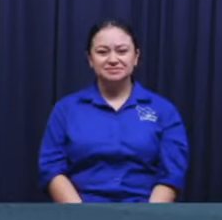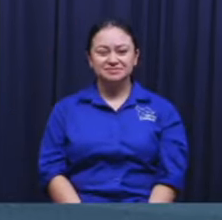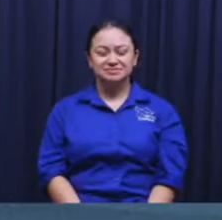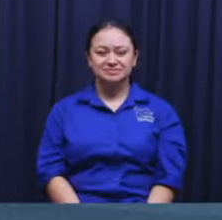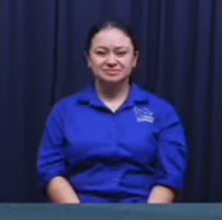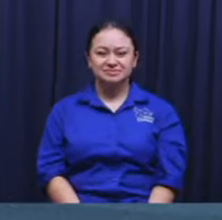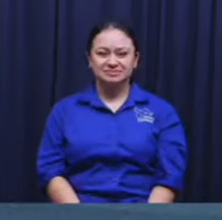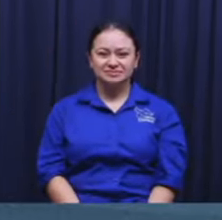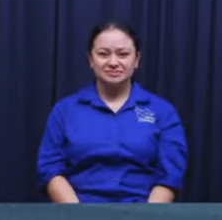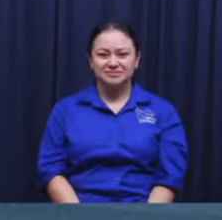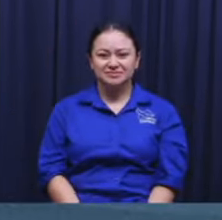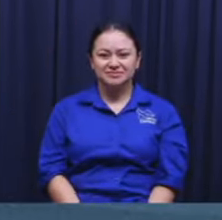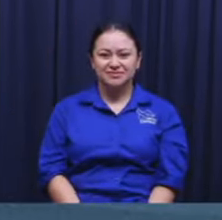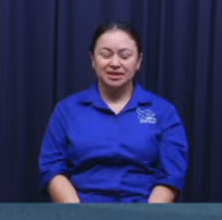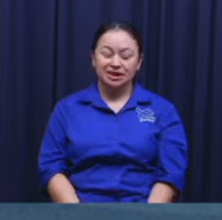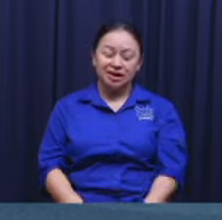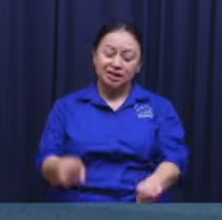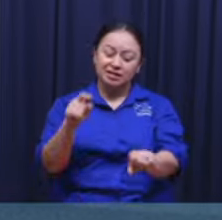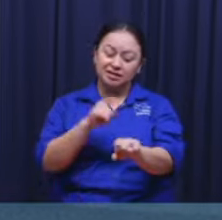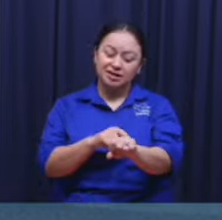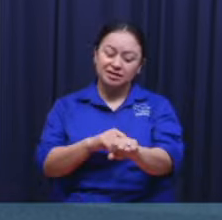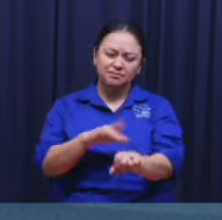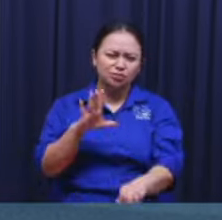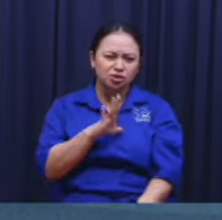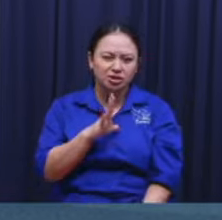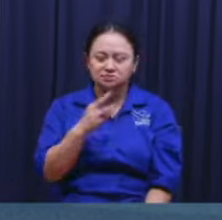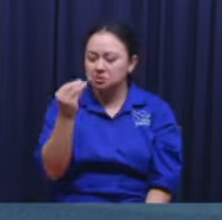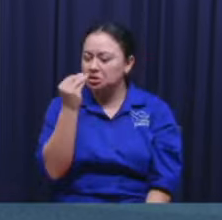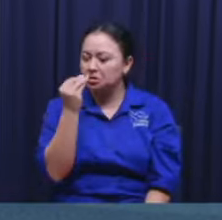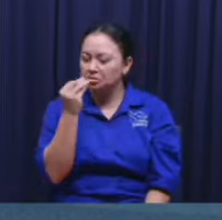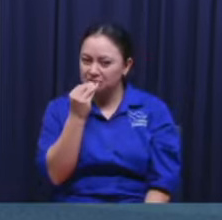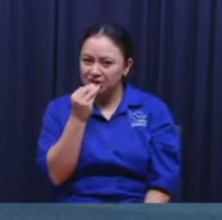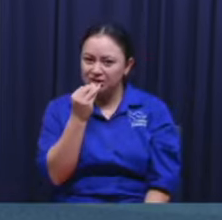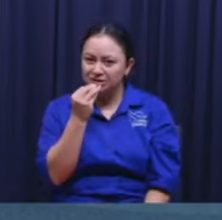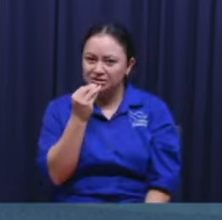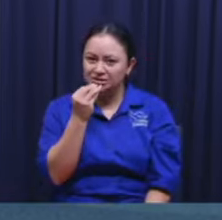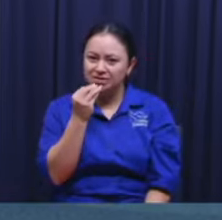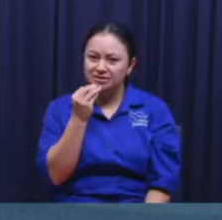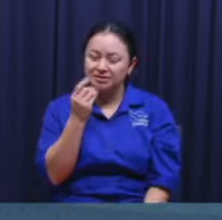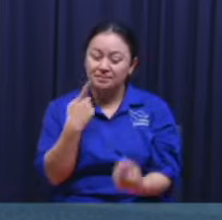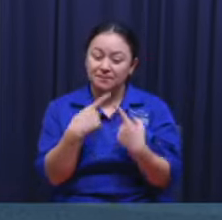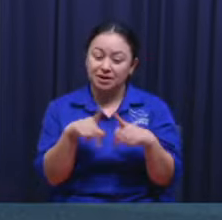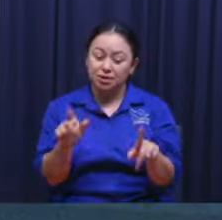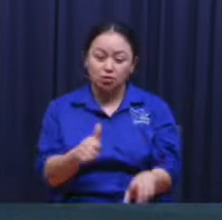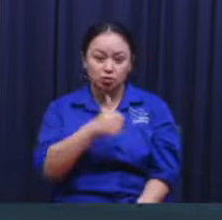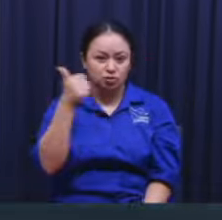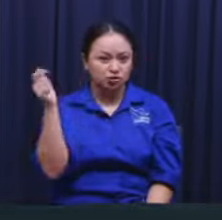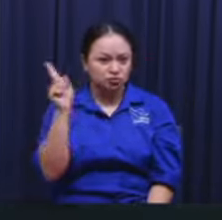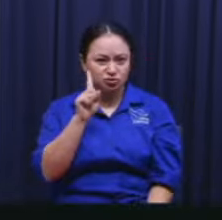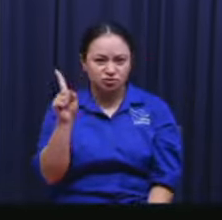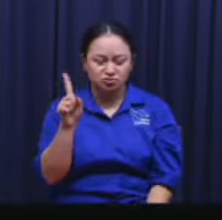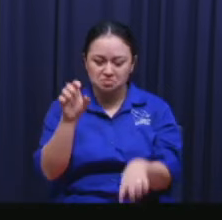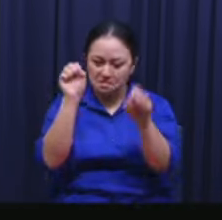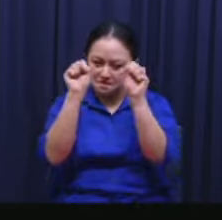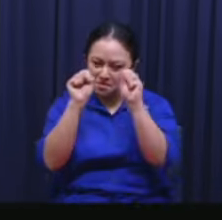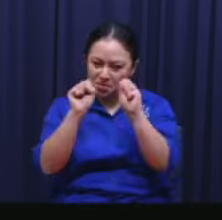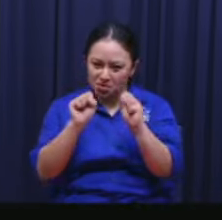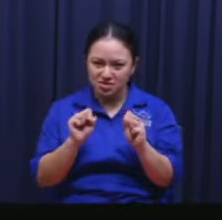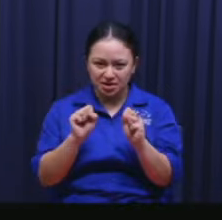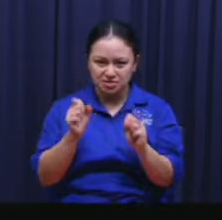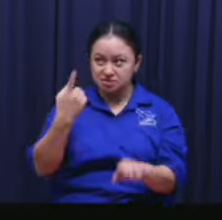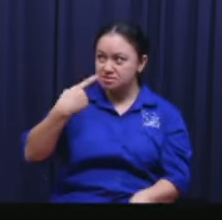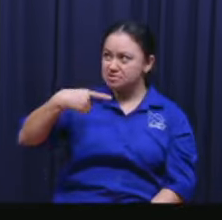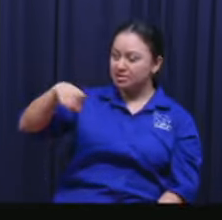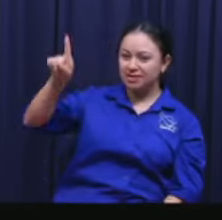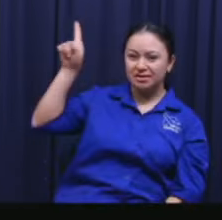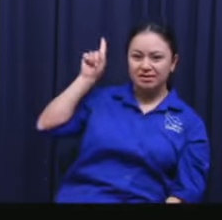Ni tiempo de comer nos daba a algunos. Algunos se quedaban comiendo, pues, pero otros no. No podían, si se iban a comer